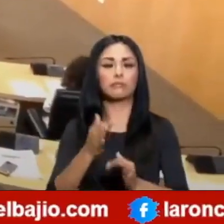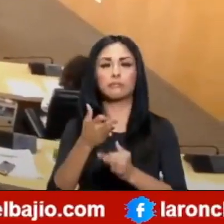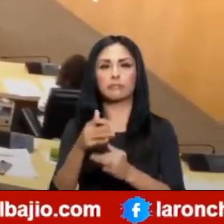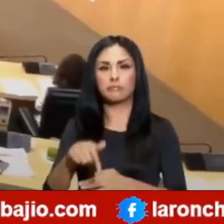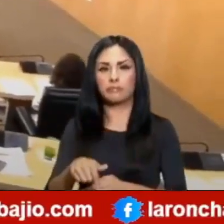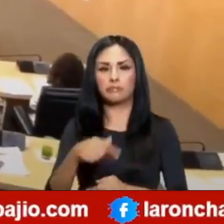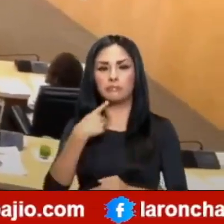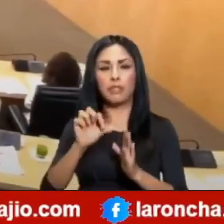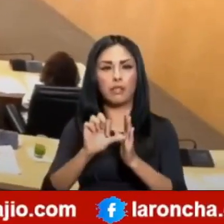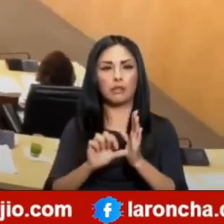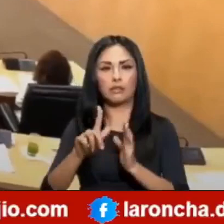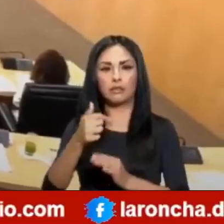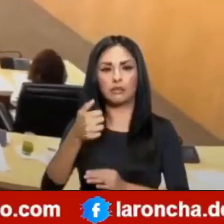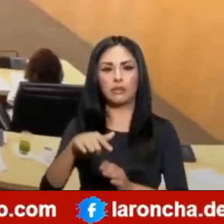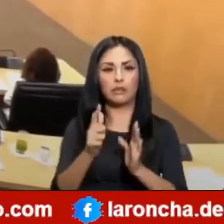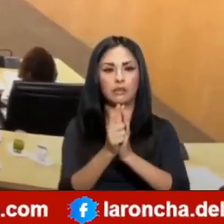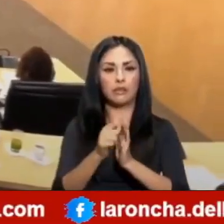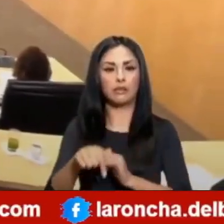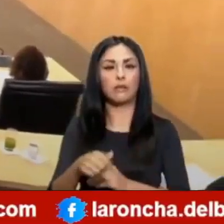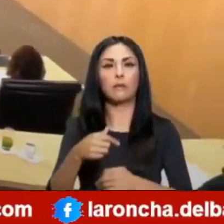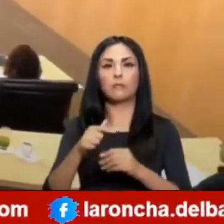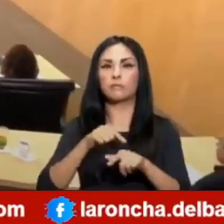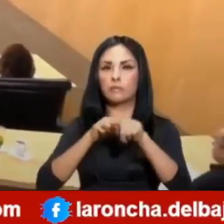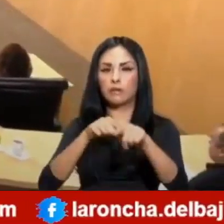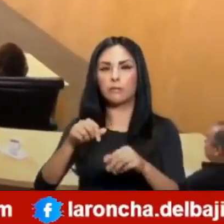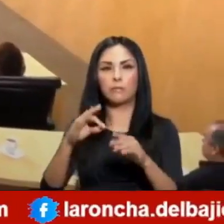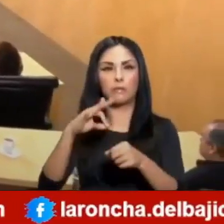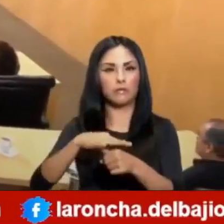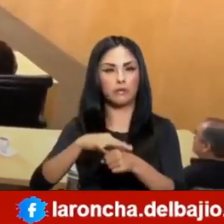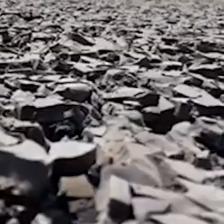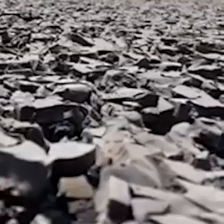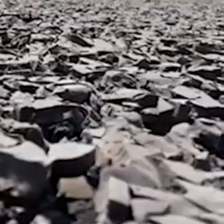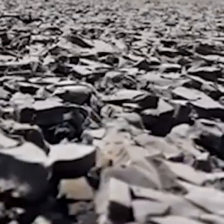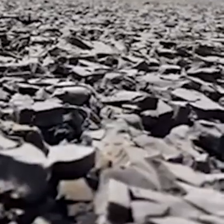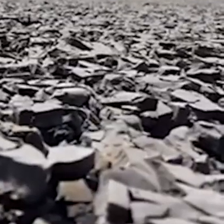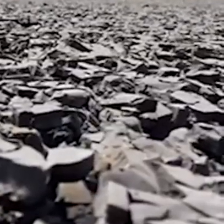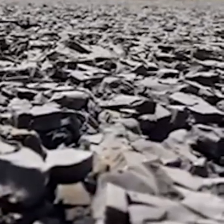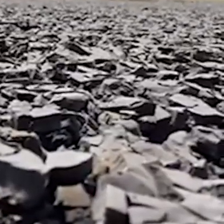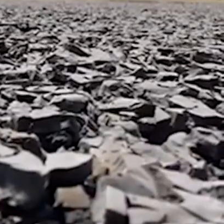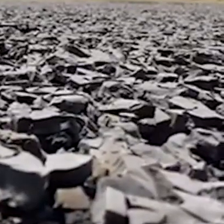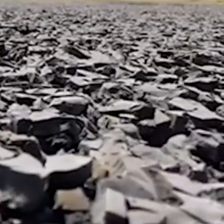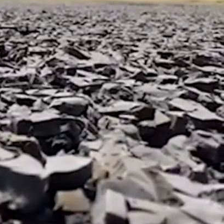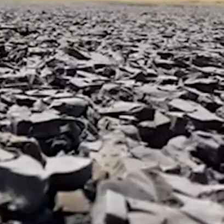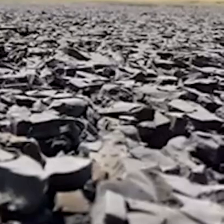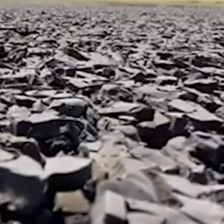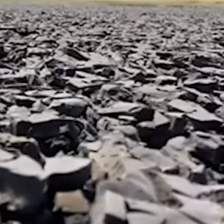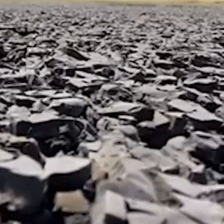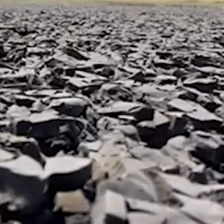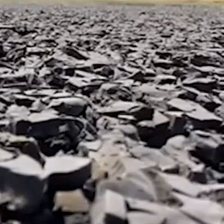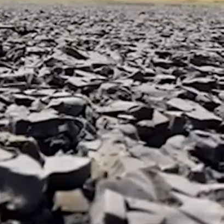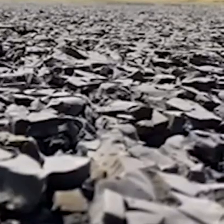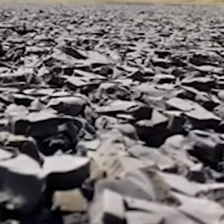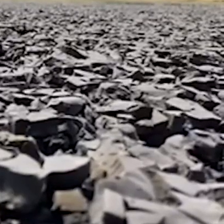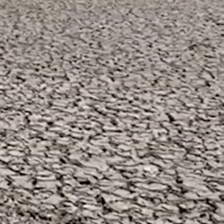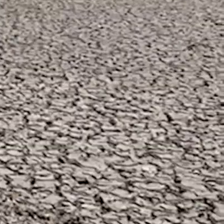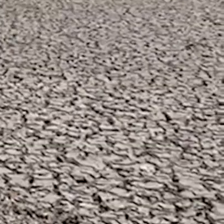una iniciativa con el fin de modificar la Ley para la Protección y Preservación del Medio Ambiente en el Estado de Guanajuato. Él